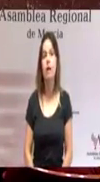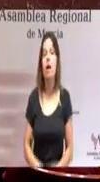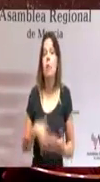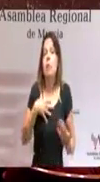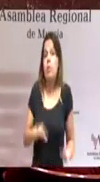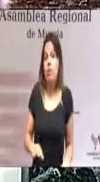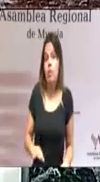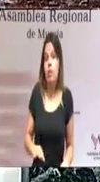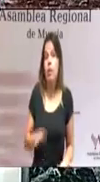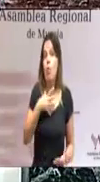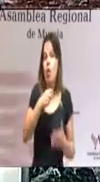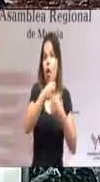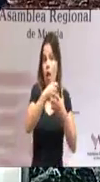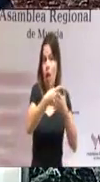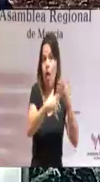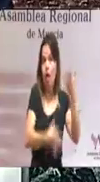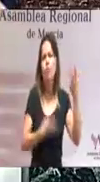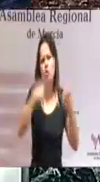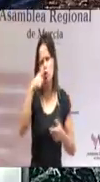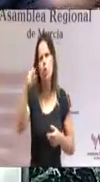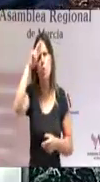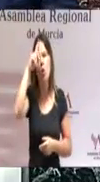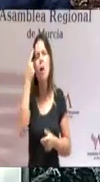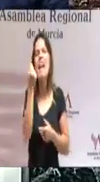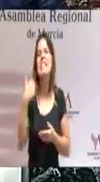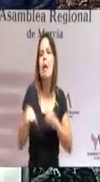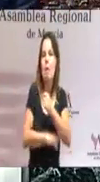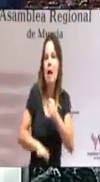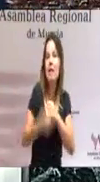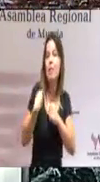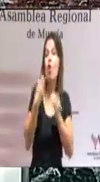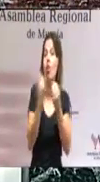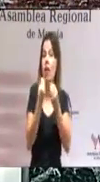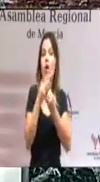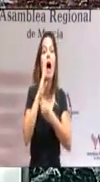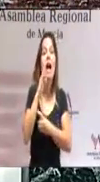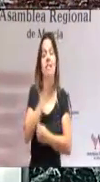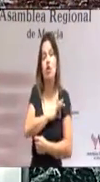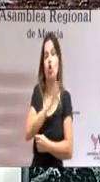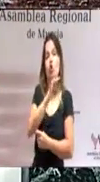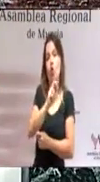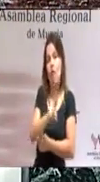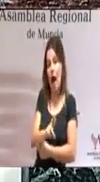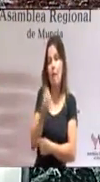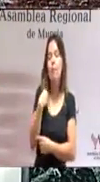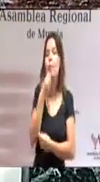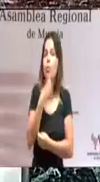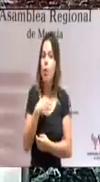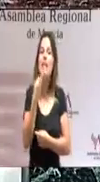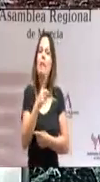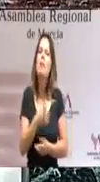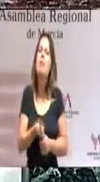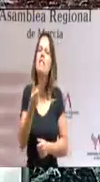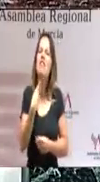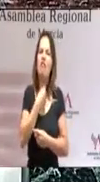Podría enumerarle, porque sé que le preocupa la renta básica, los datos que le he dicho al señor Tobar y creo que son importantes, así como el incremento